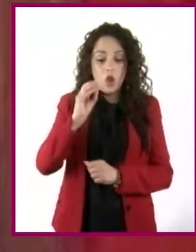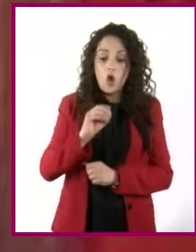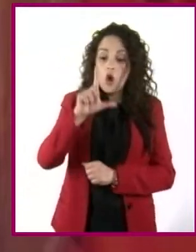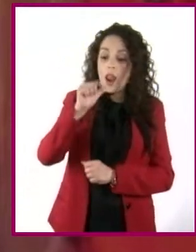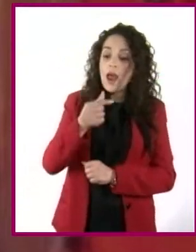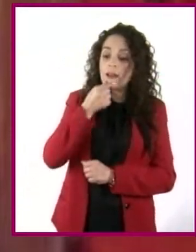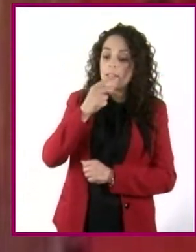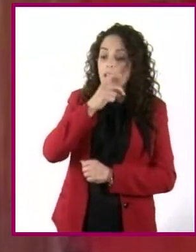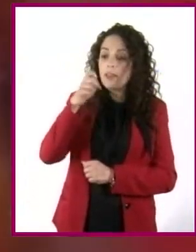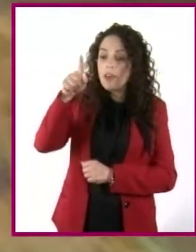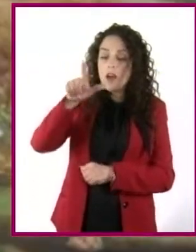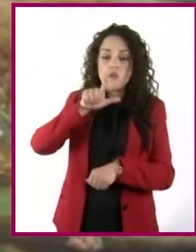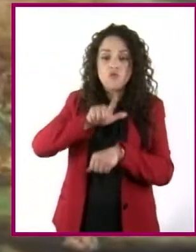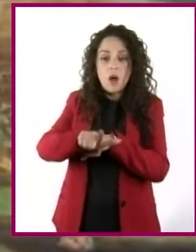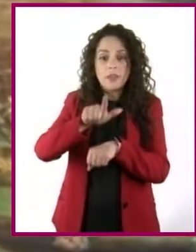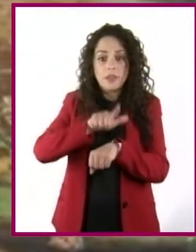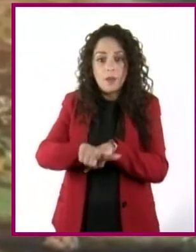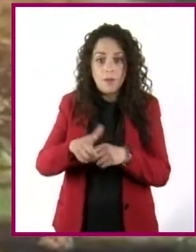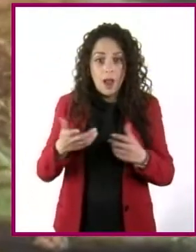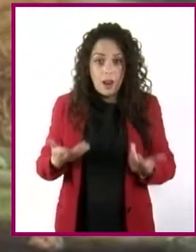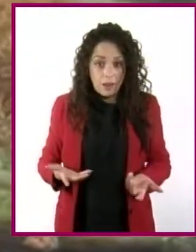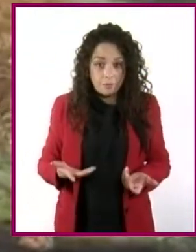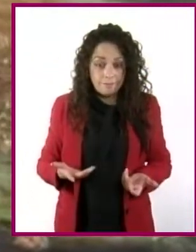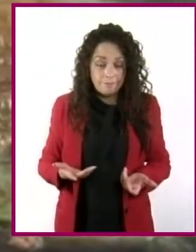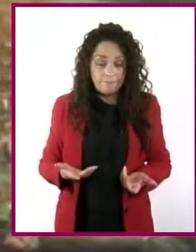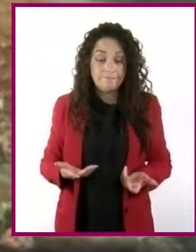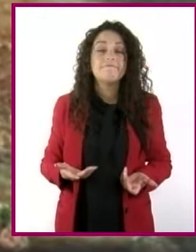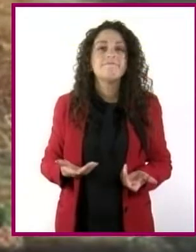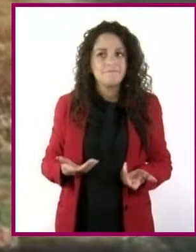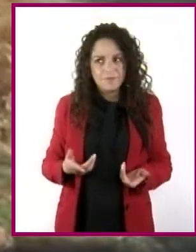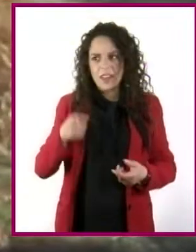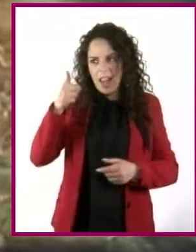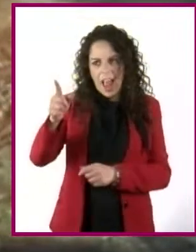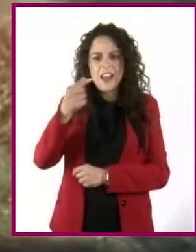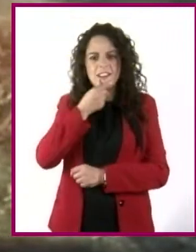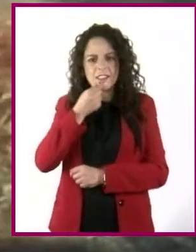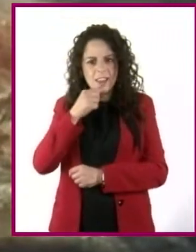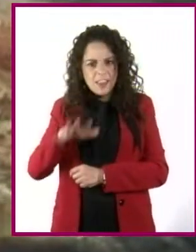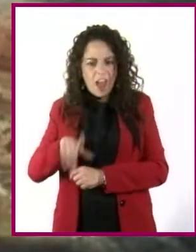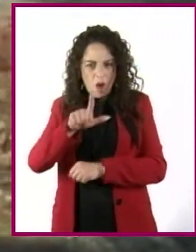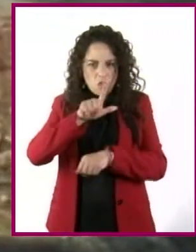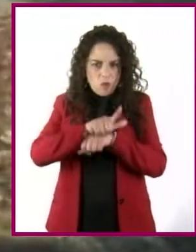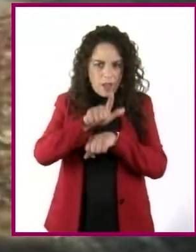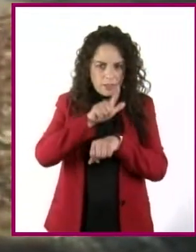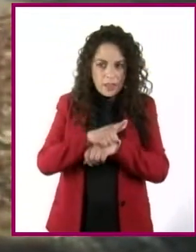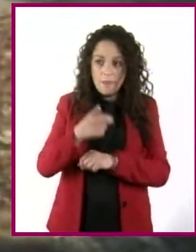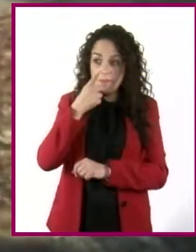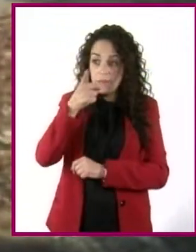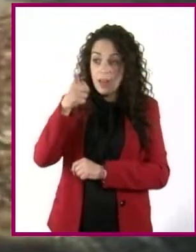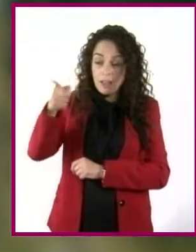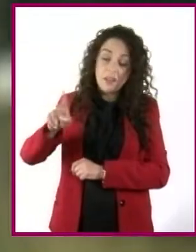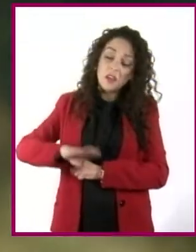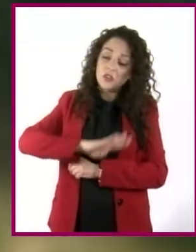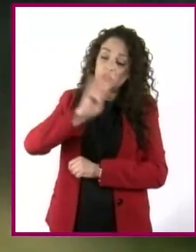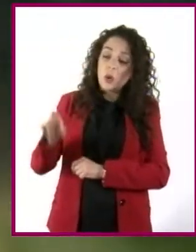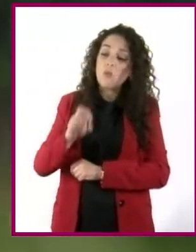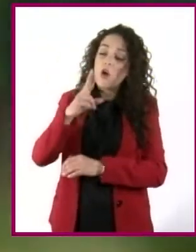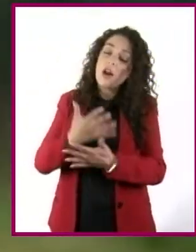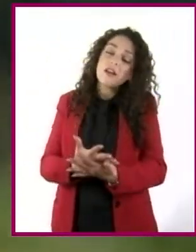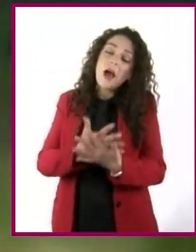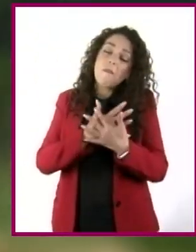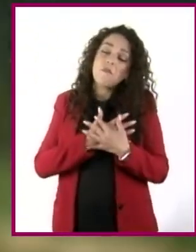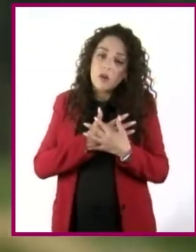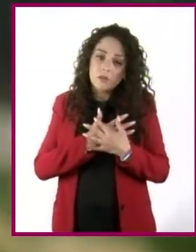Guatemala. Y a propósito de La Niña de Guatemala, la que dicen que murió de amor,